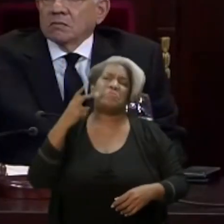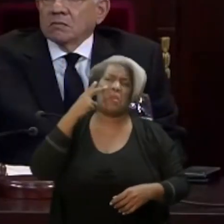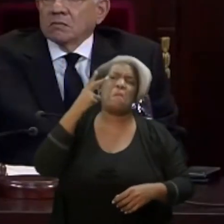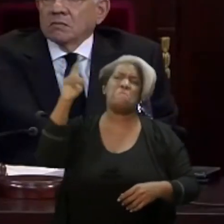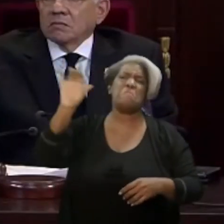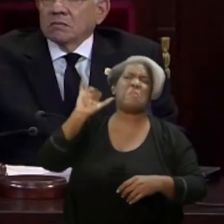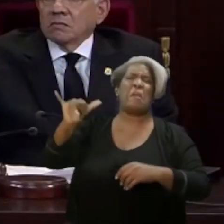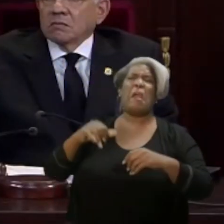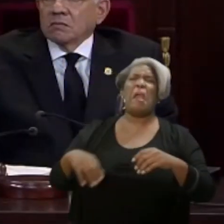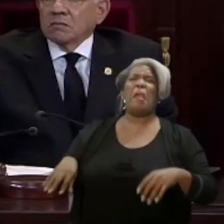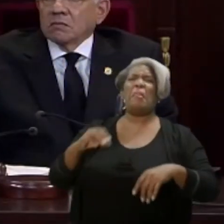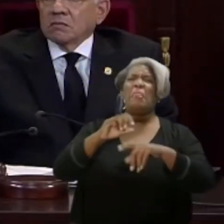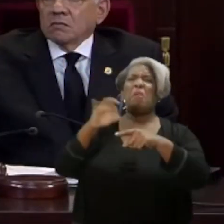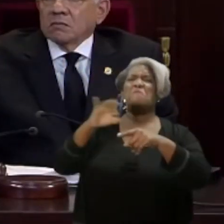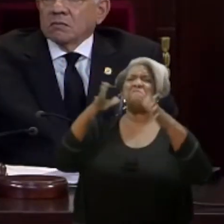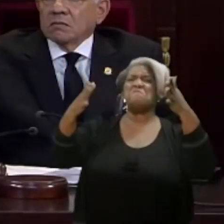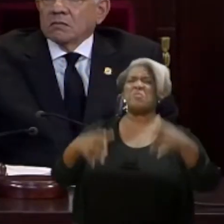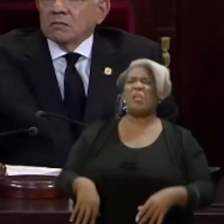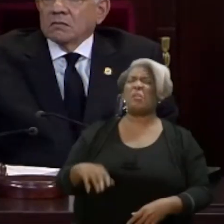que es medio mañoso.